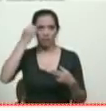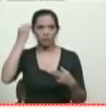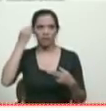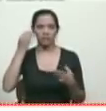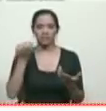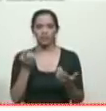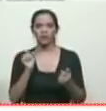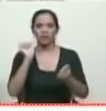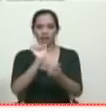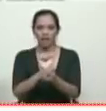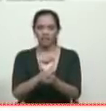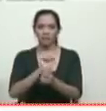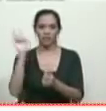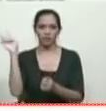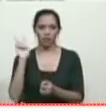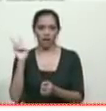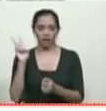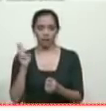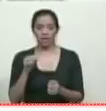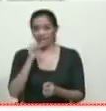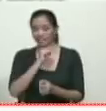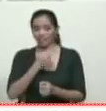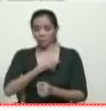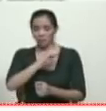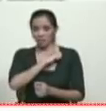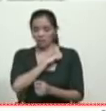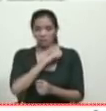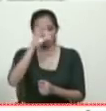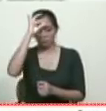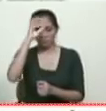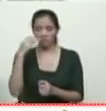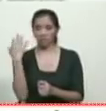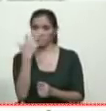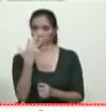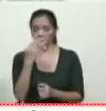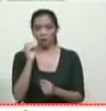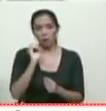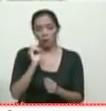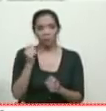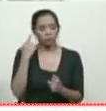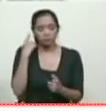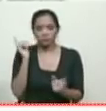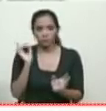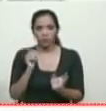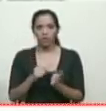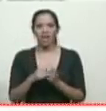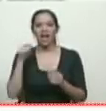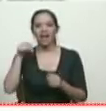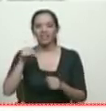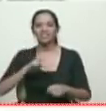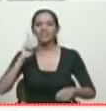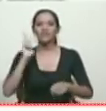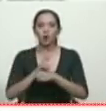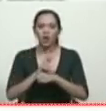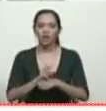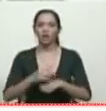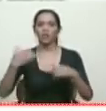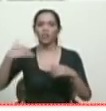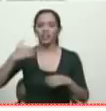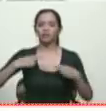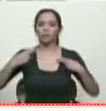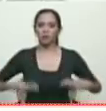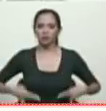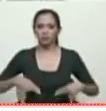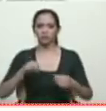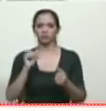venezolana. El cantante, yo no sé si manipulado o de qué forma, está denunciando que aquí se violan los derechos humanos y que esto es una cárcel